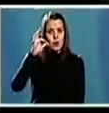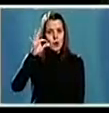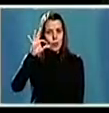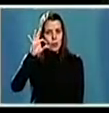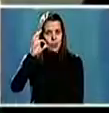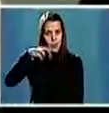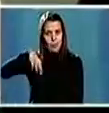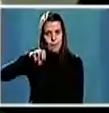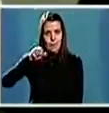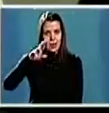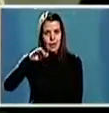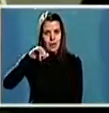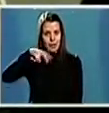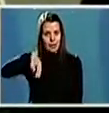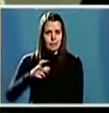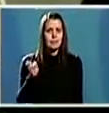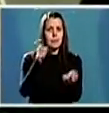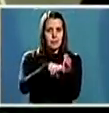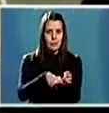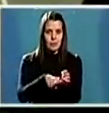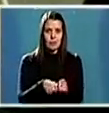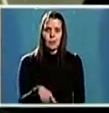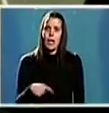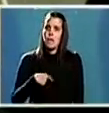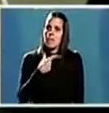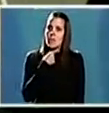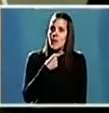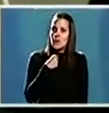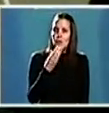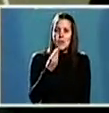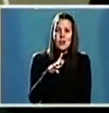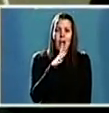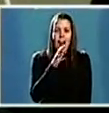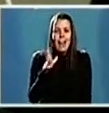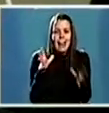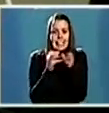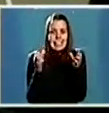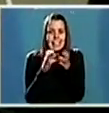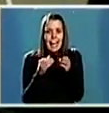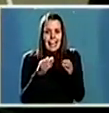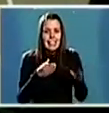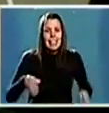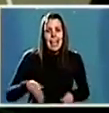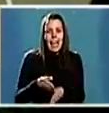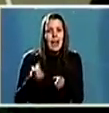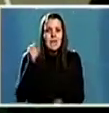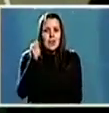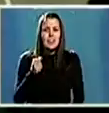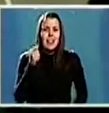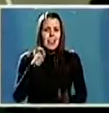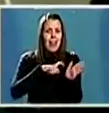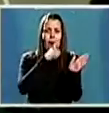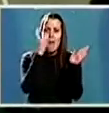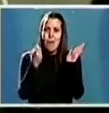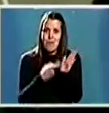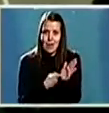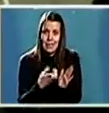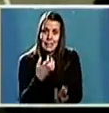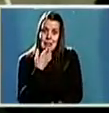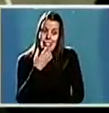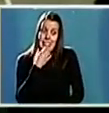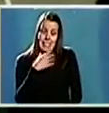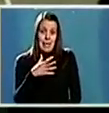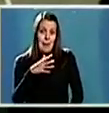Quilómetro Cero a Compostela. Me gustou moito, teño moitas ganas de facer o Camiño de Santiago. Así como jubile, penso que o marido se dou